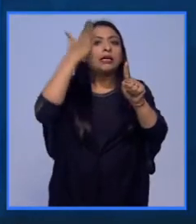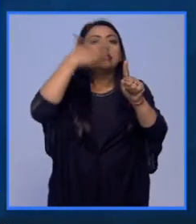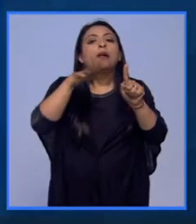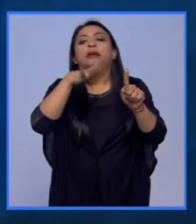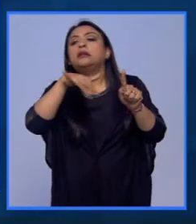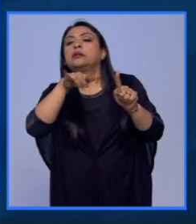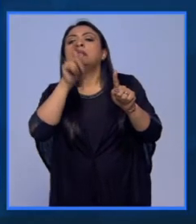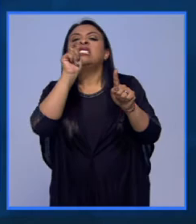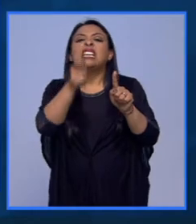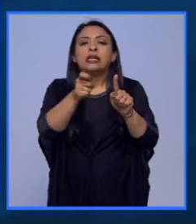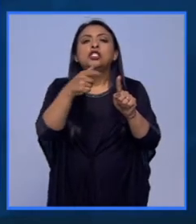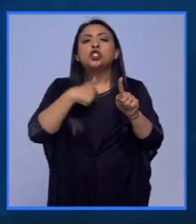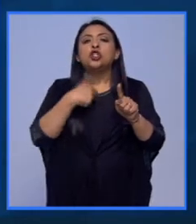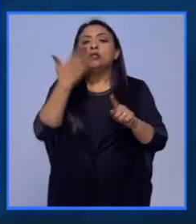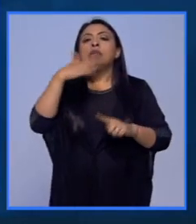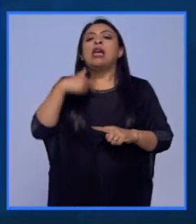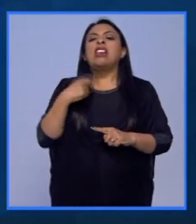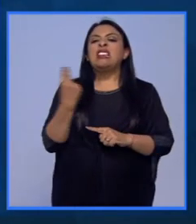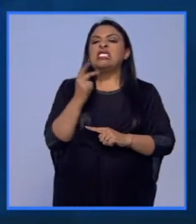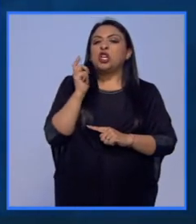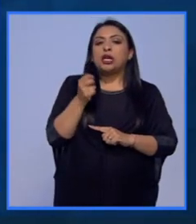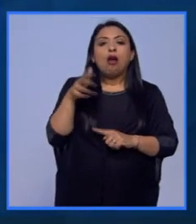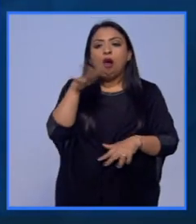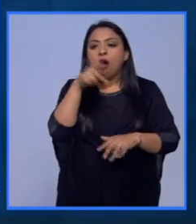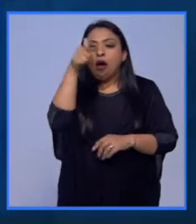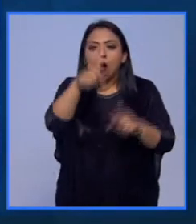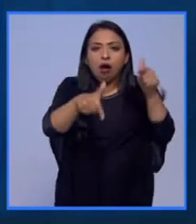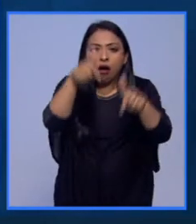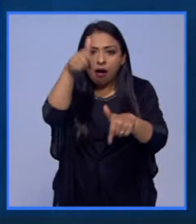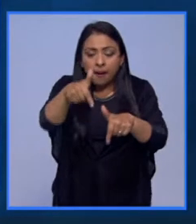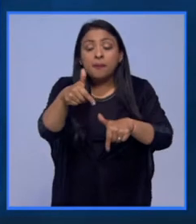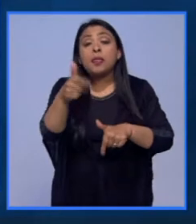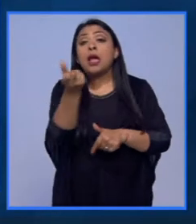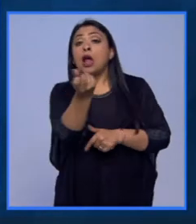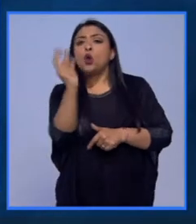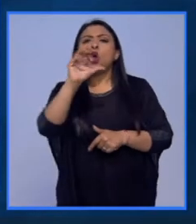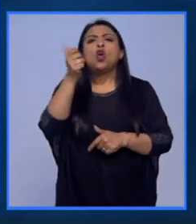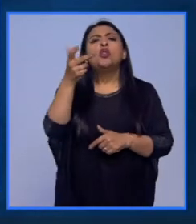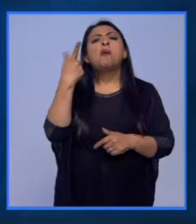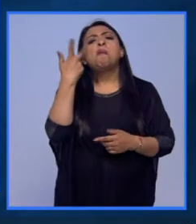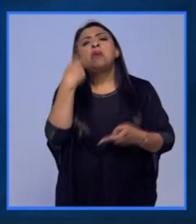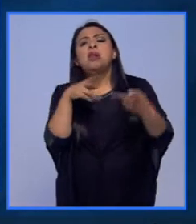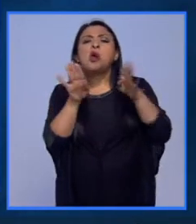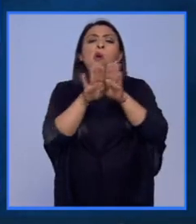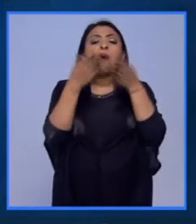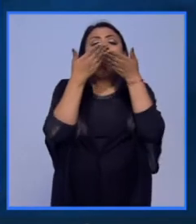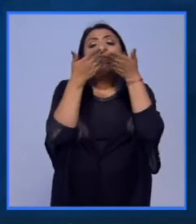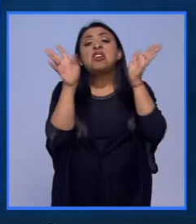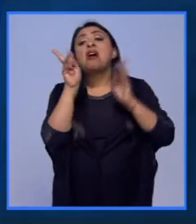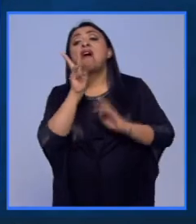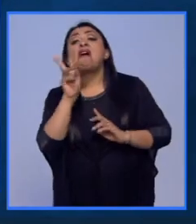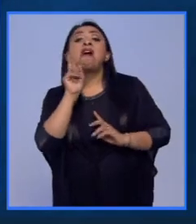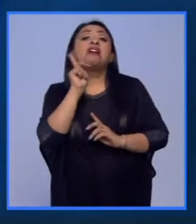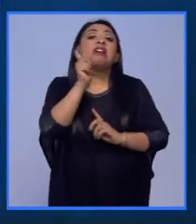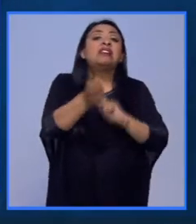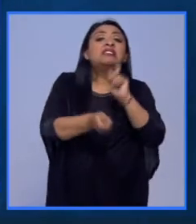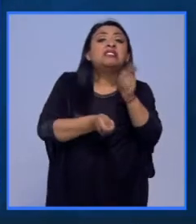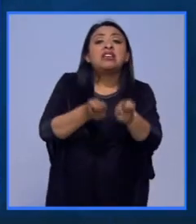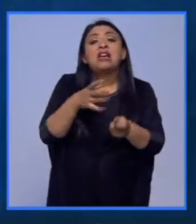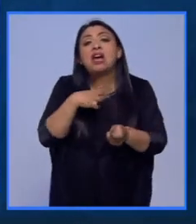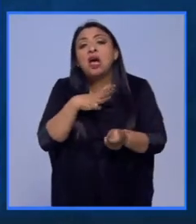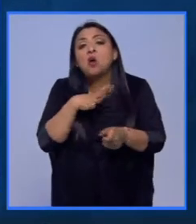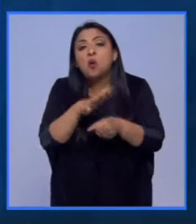están buscando y saben lo que necesitan. Y muchos otros vienen como más abiertos, más a ver qué hay